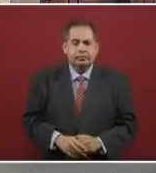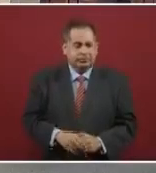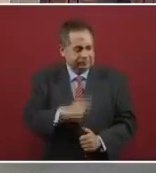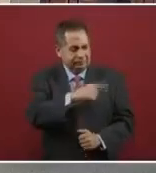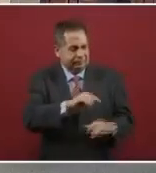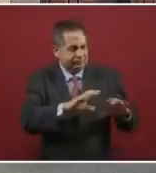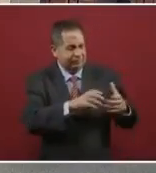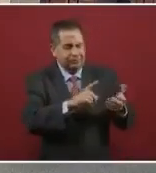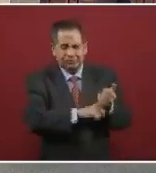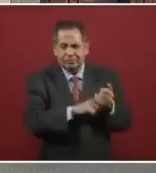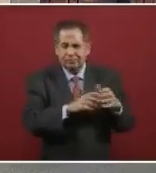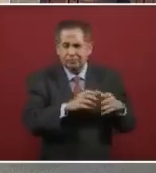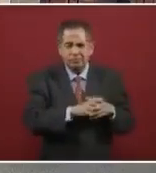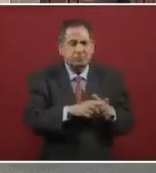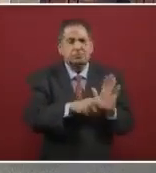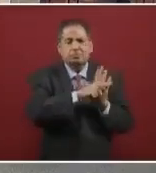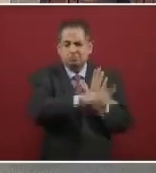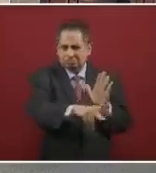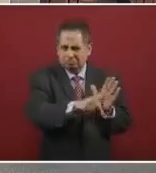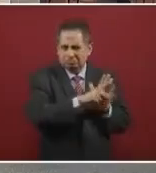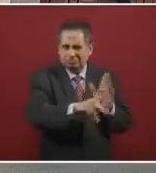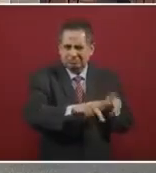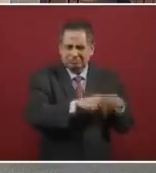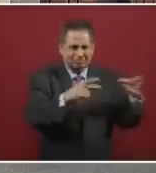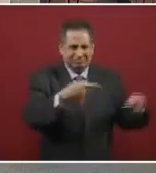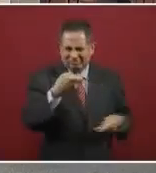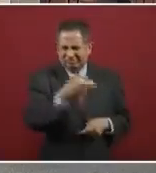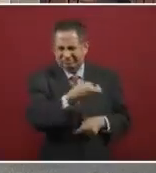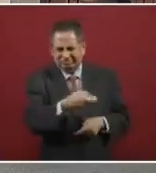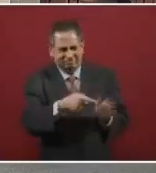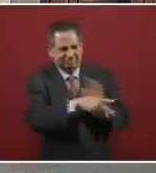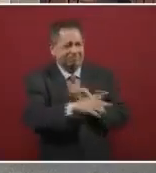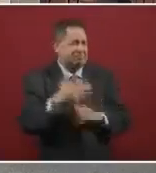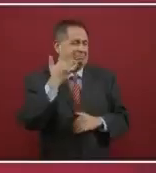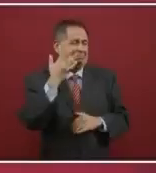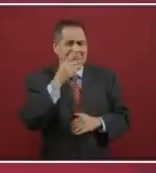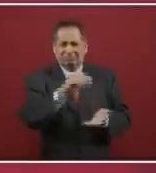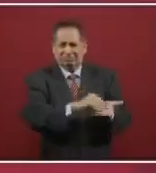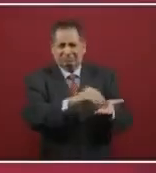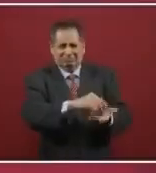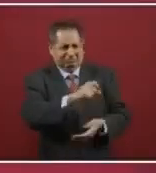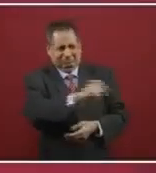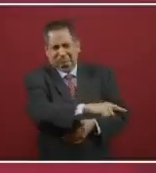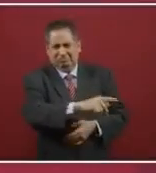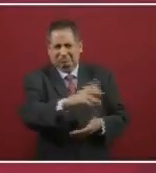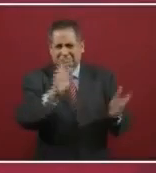Ellos y la prensa, ese periódico, si sigue así,